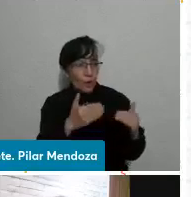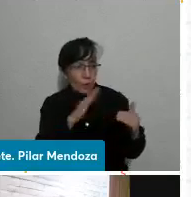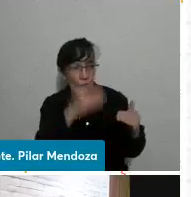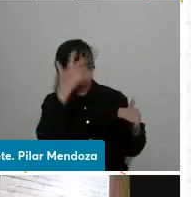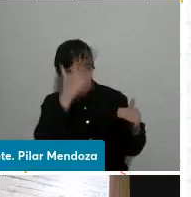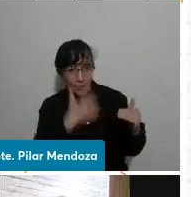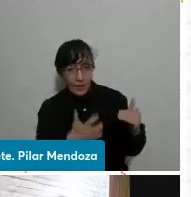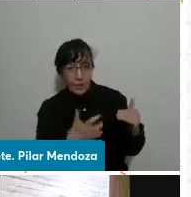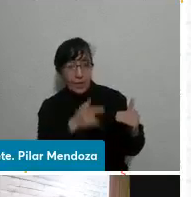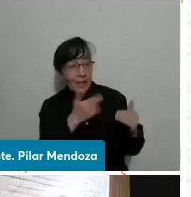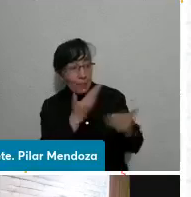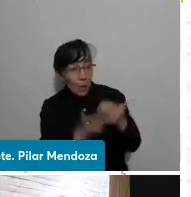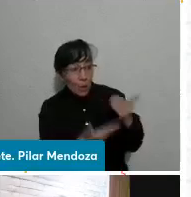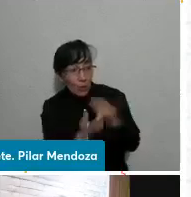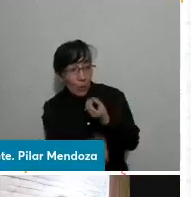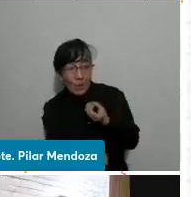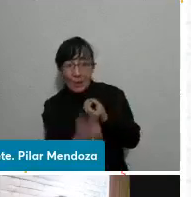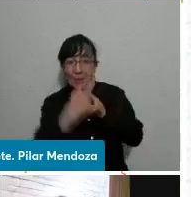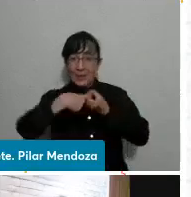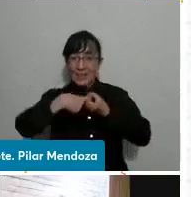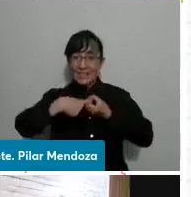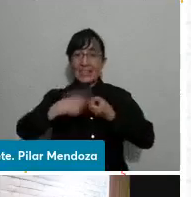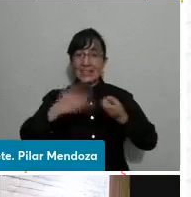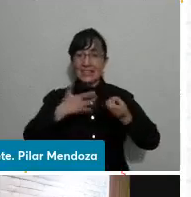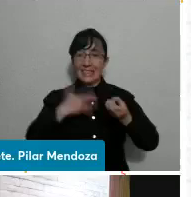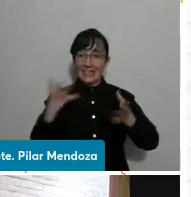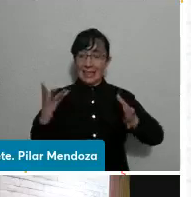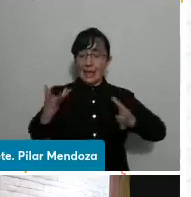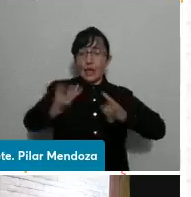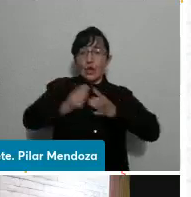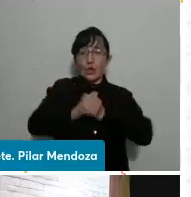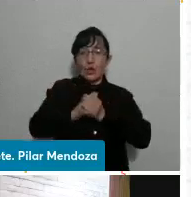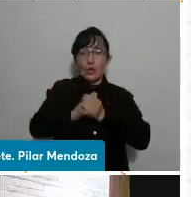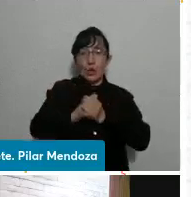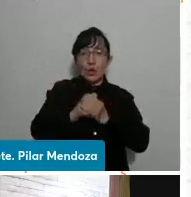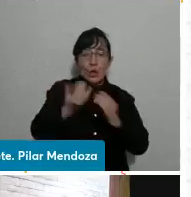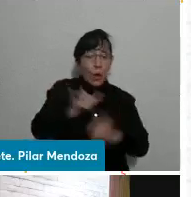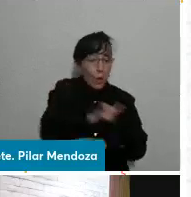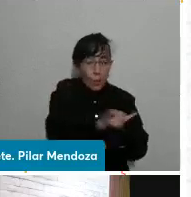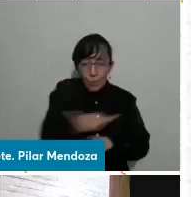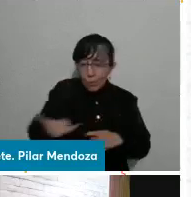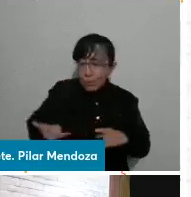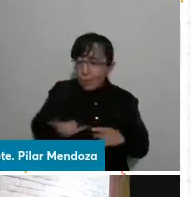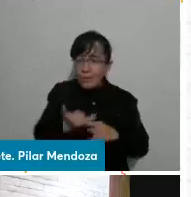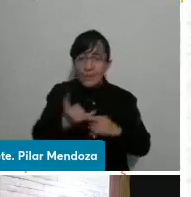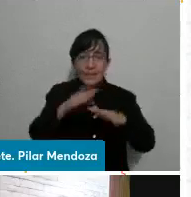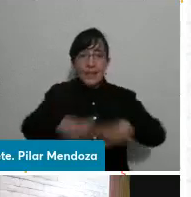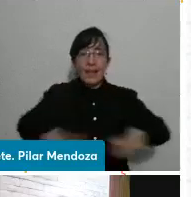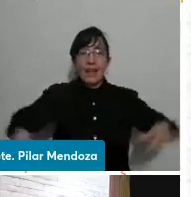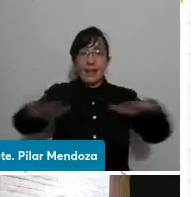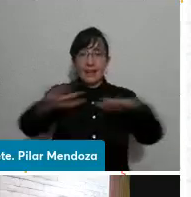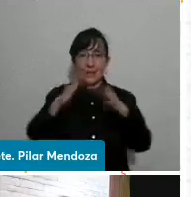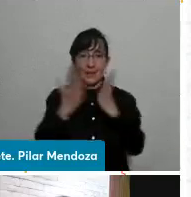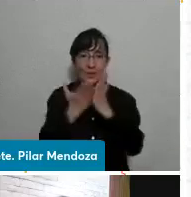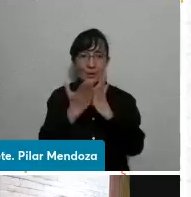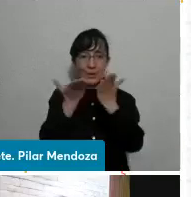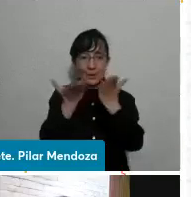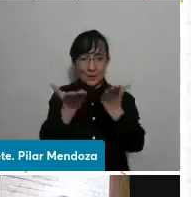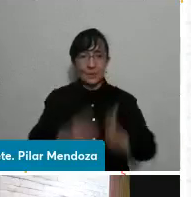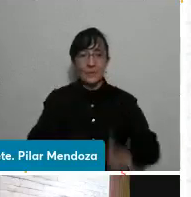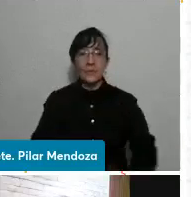realmente incluirlos al ambiente educativo y a su entorno directo. Y por último,